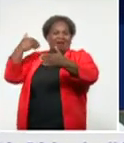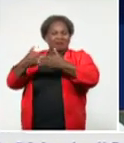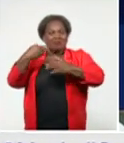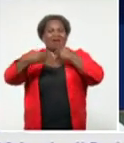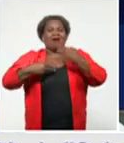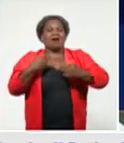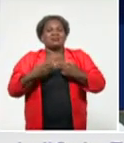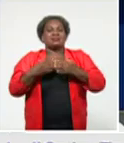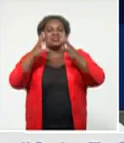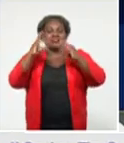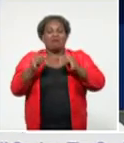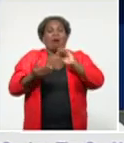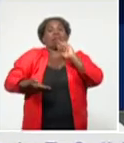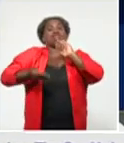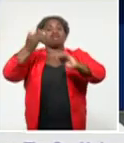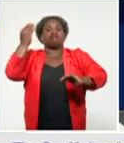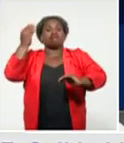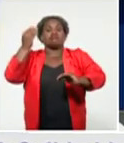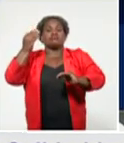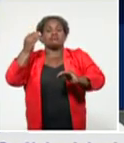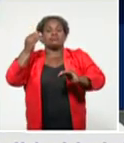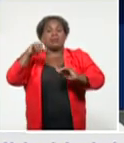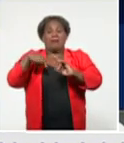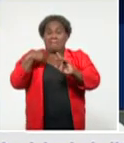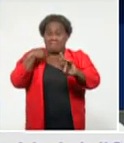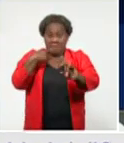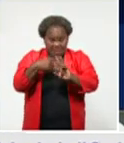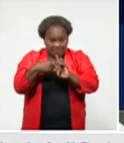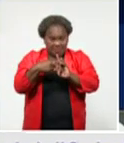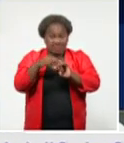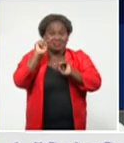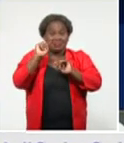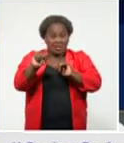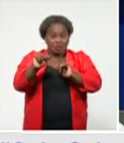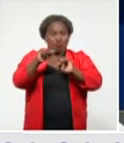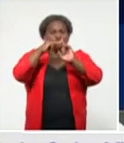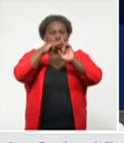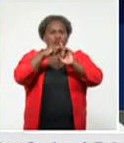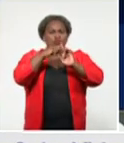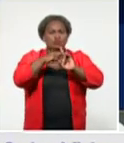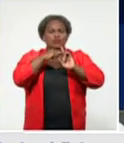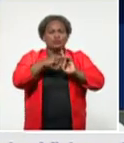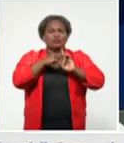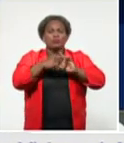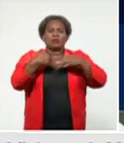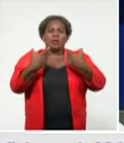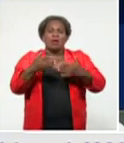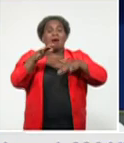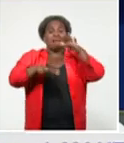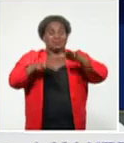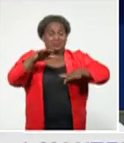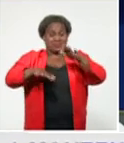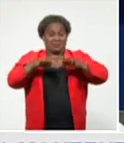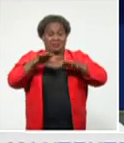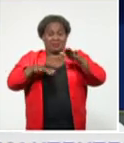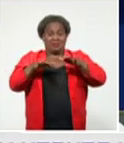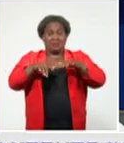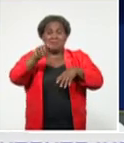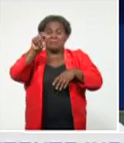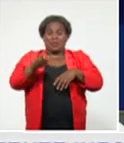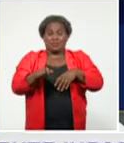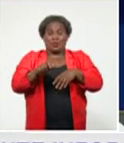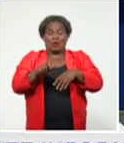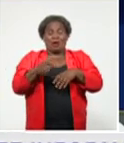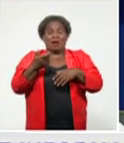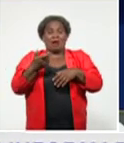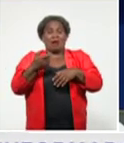hayan incrementado. A eso usted le suma que en algunos casos, cuando se le hace la prueba